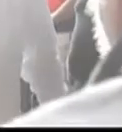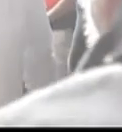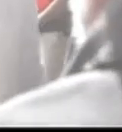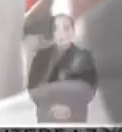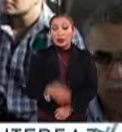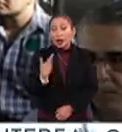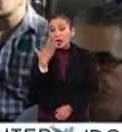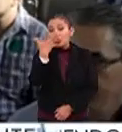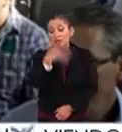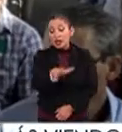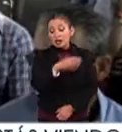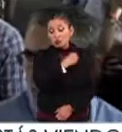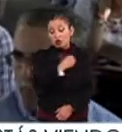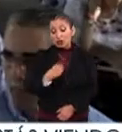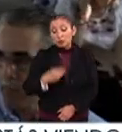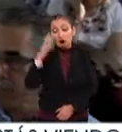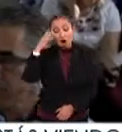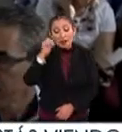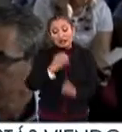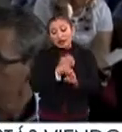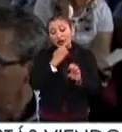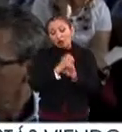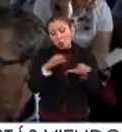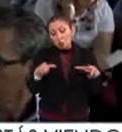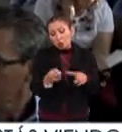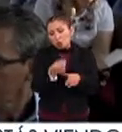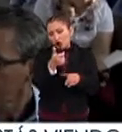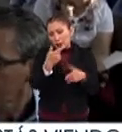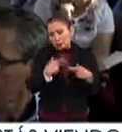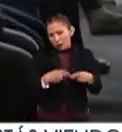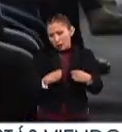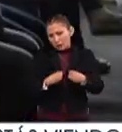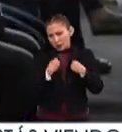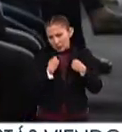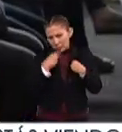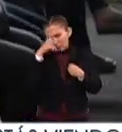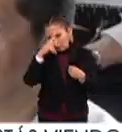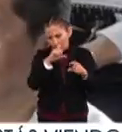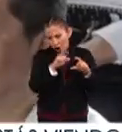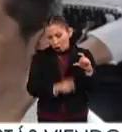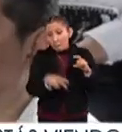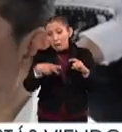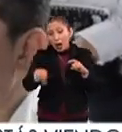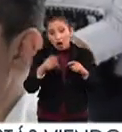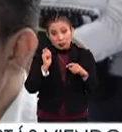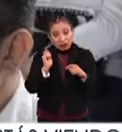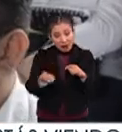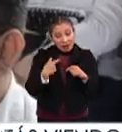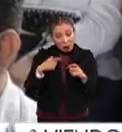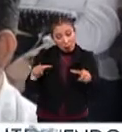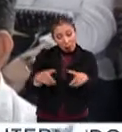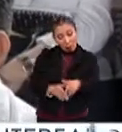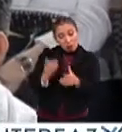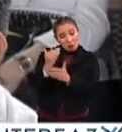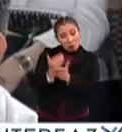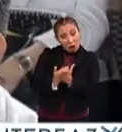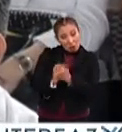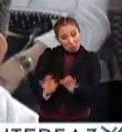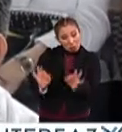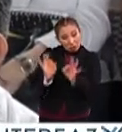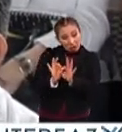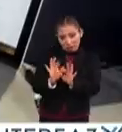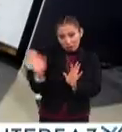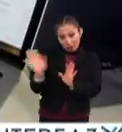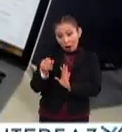Con solo 10 municipios, Colima es el estado menos poblado en el país. Sin embargo, no significa que sea una entidad menos